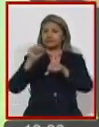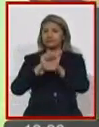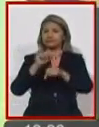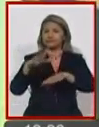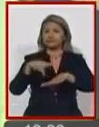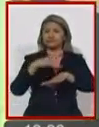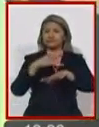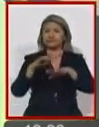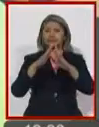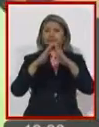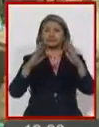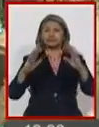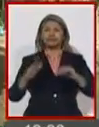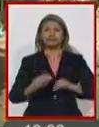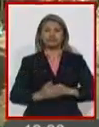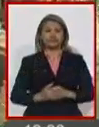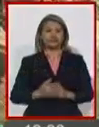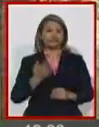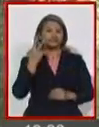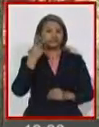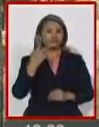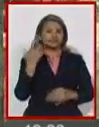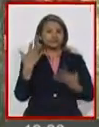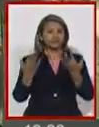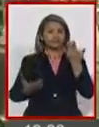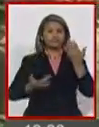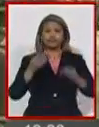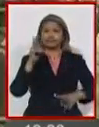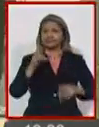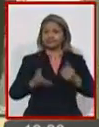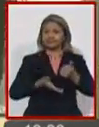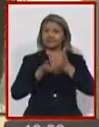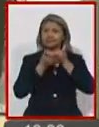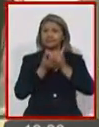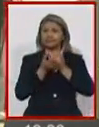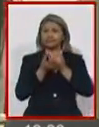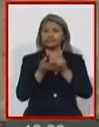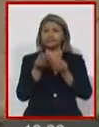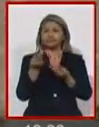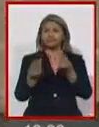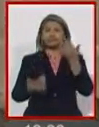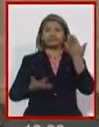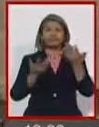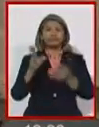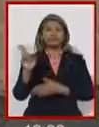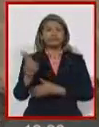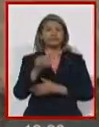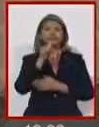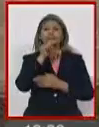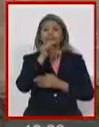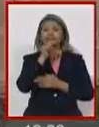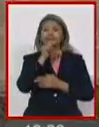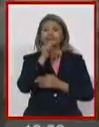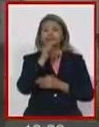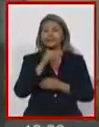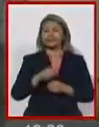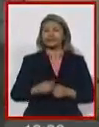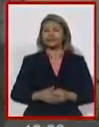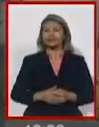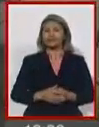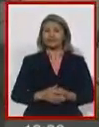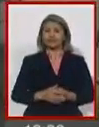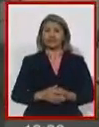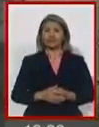y no estaban. La casa no había nadie. Al percatarse del incendio, vecinos ayudaron a sofocar las llamas, utilizando mangueras y baldes con